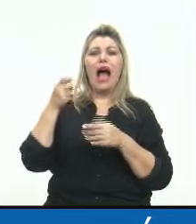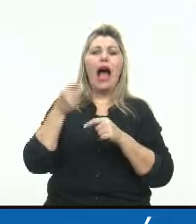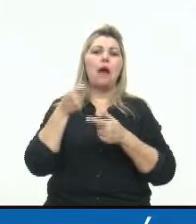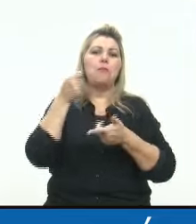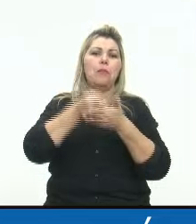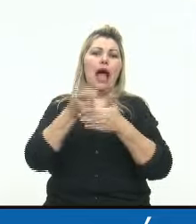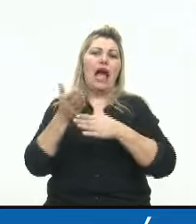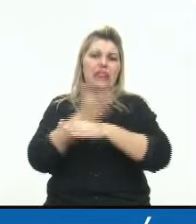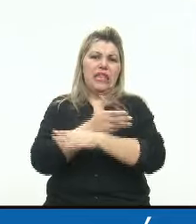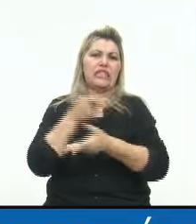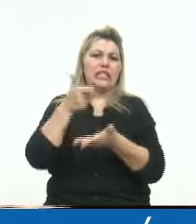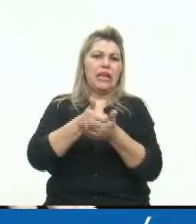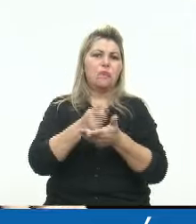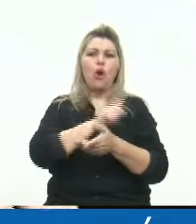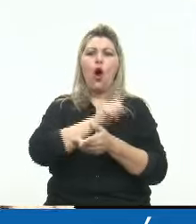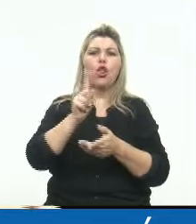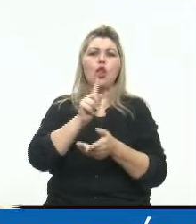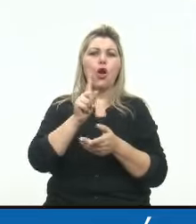rendido y reclamado.